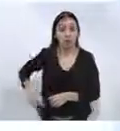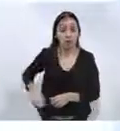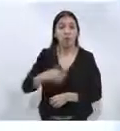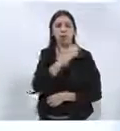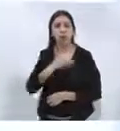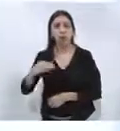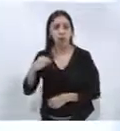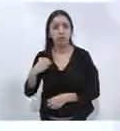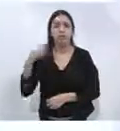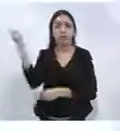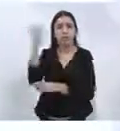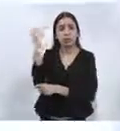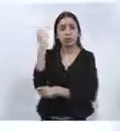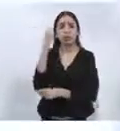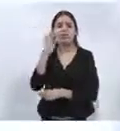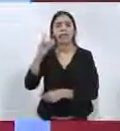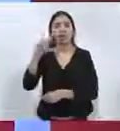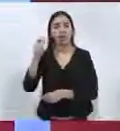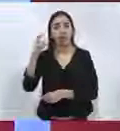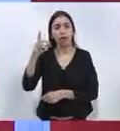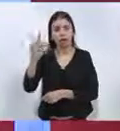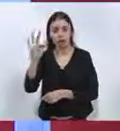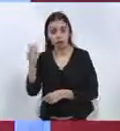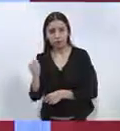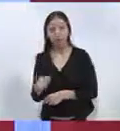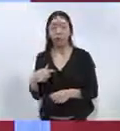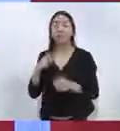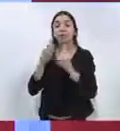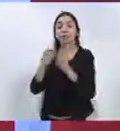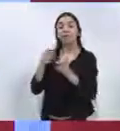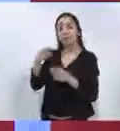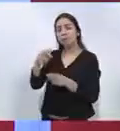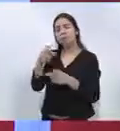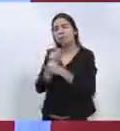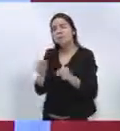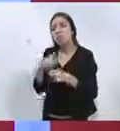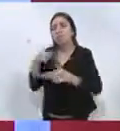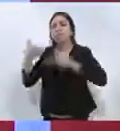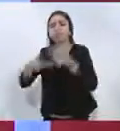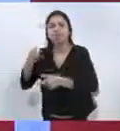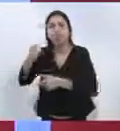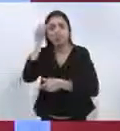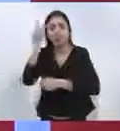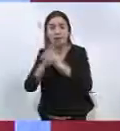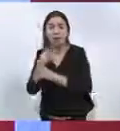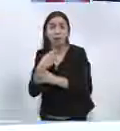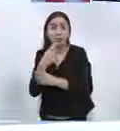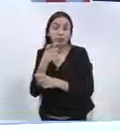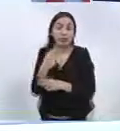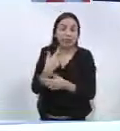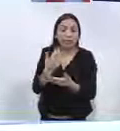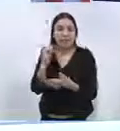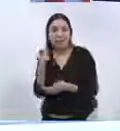Concepción, en Misiones, en Filadelfia. ¿Qué le decimos a esos productores que todavía no se animan tanto a sacarse un préstamo, un